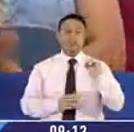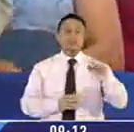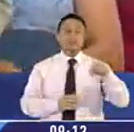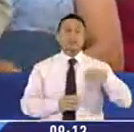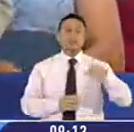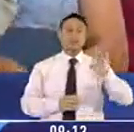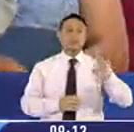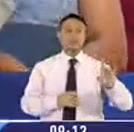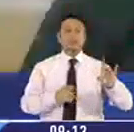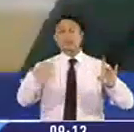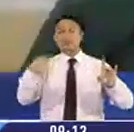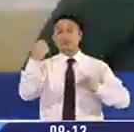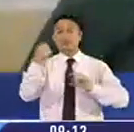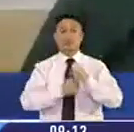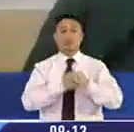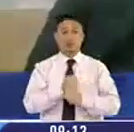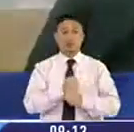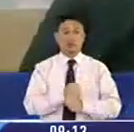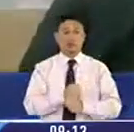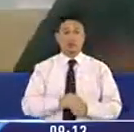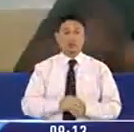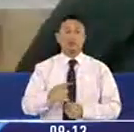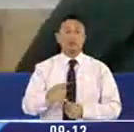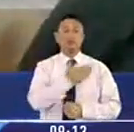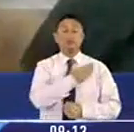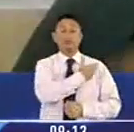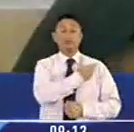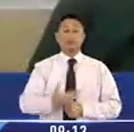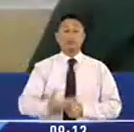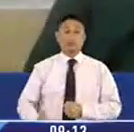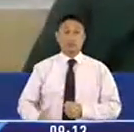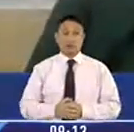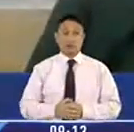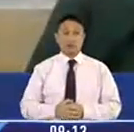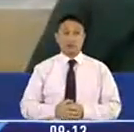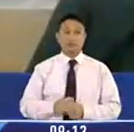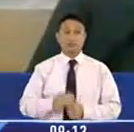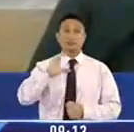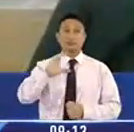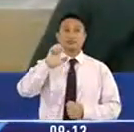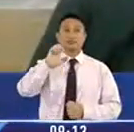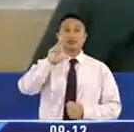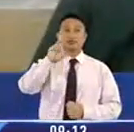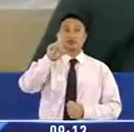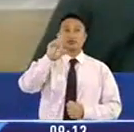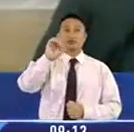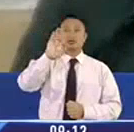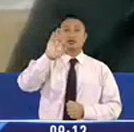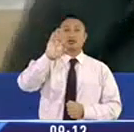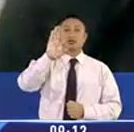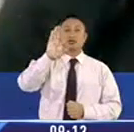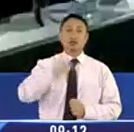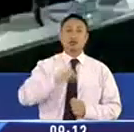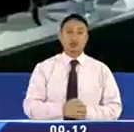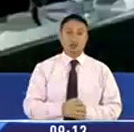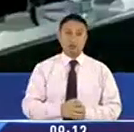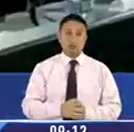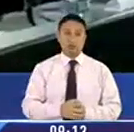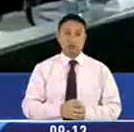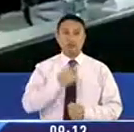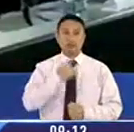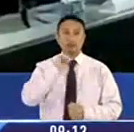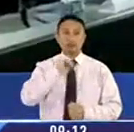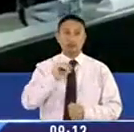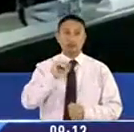el 2024. Mesías Tatamués, presidente de la Confederación de Organizaciones Clasistas Unitarias de Trabajadores, señaló que en